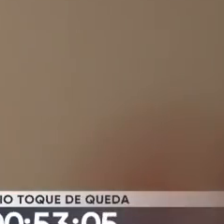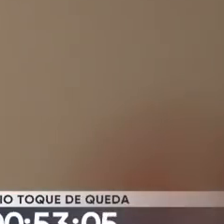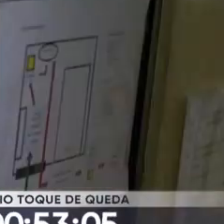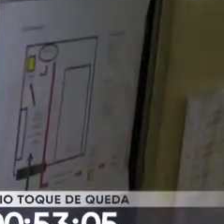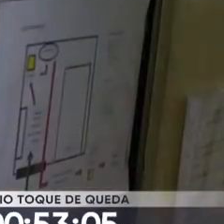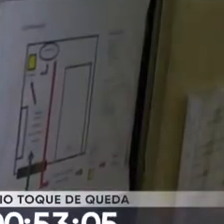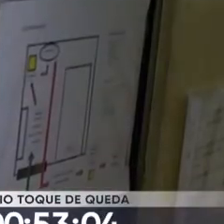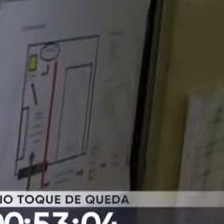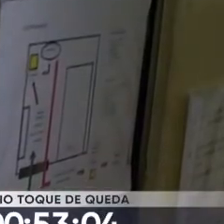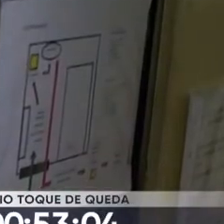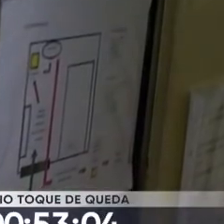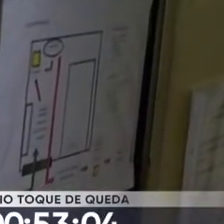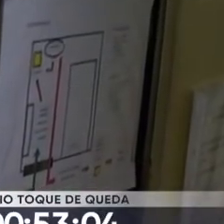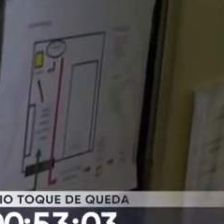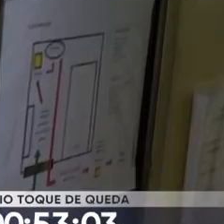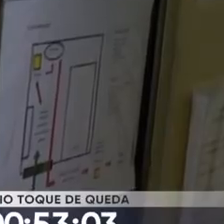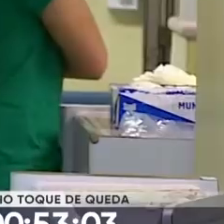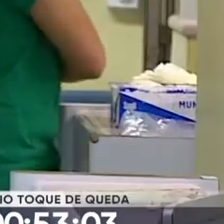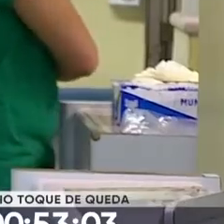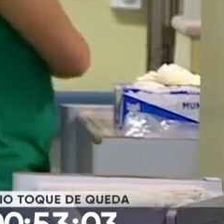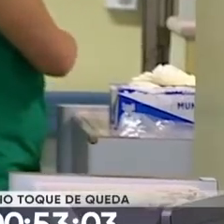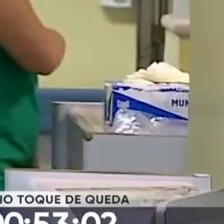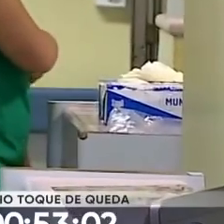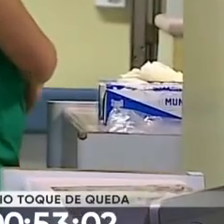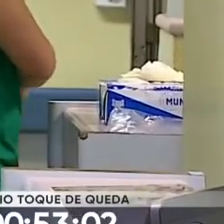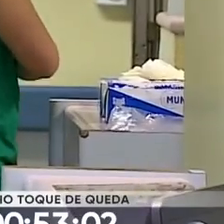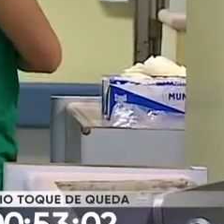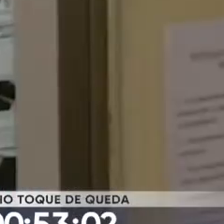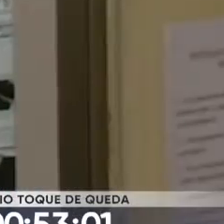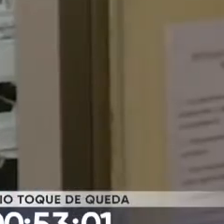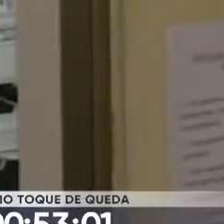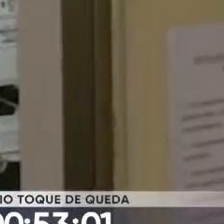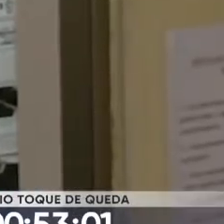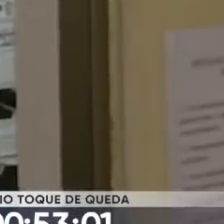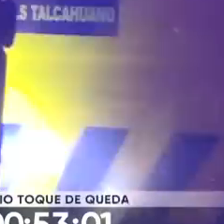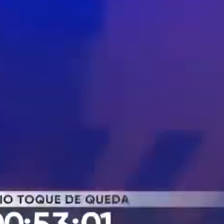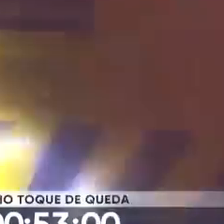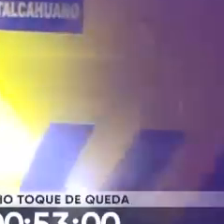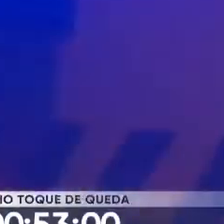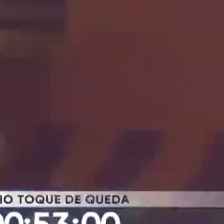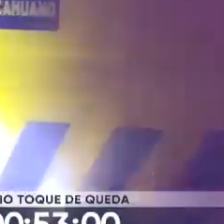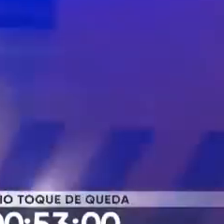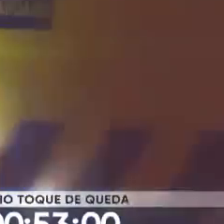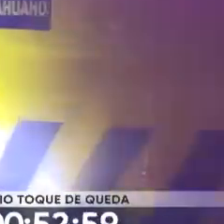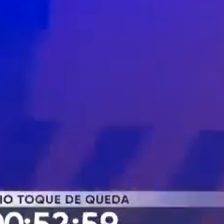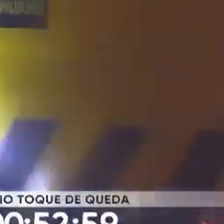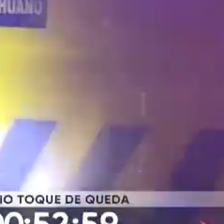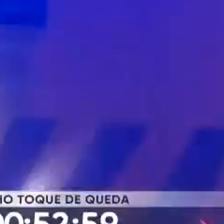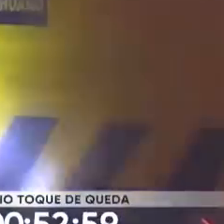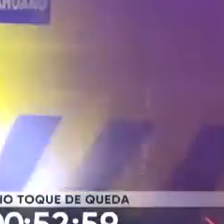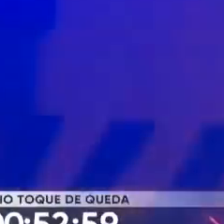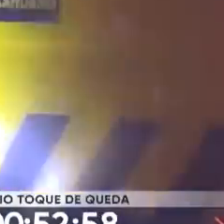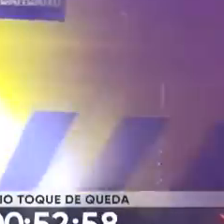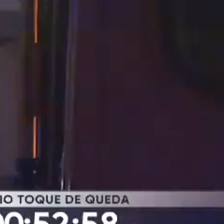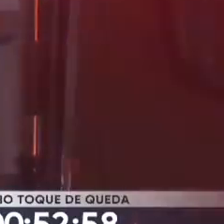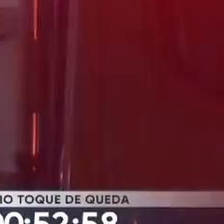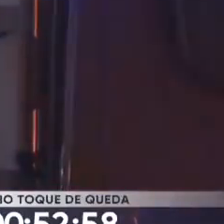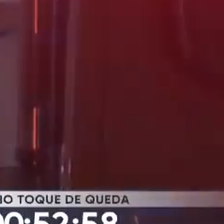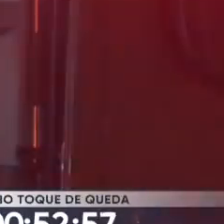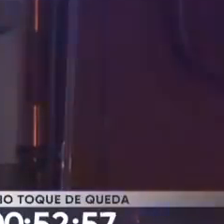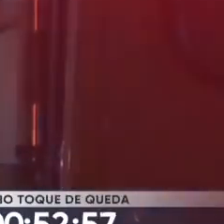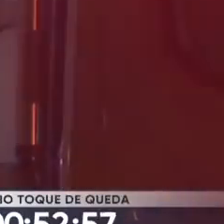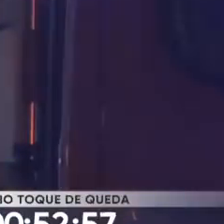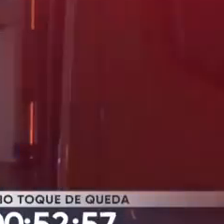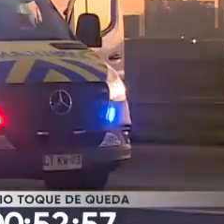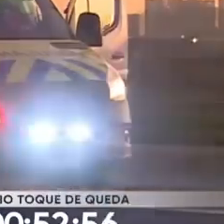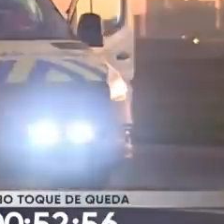fallecidos en el informe epidemiológico que se publica dos veces a la semana se incorporarán los casos probables de decesos por kobe